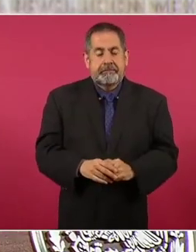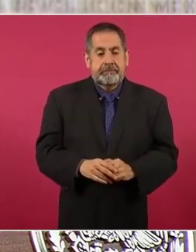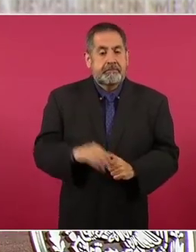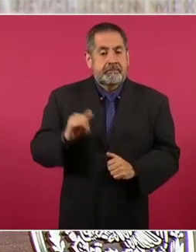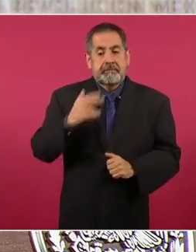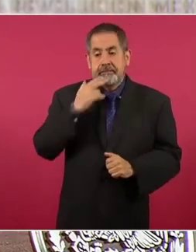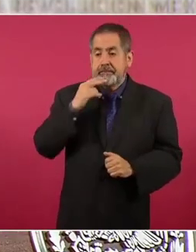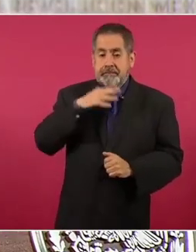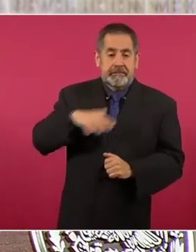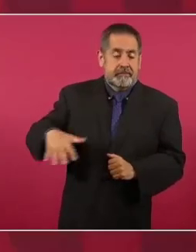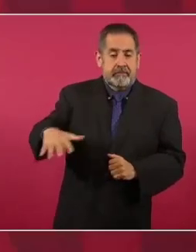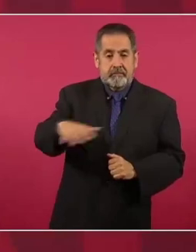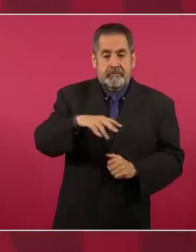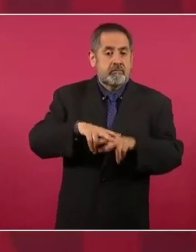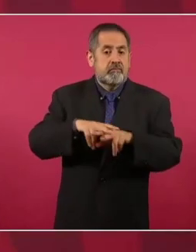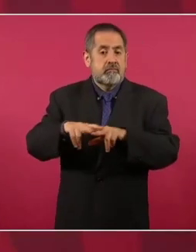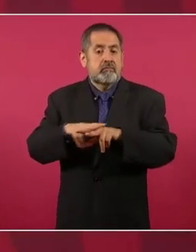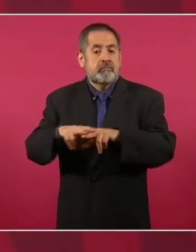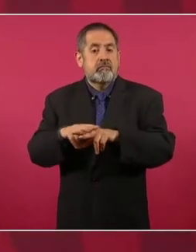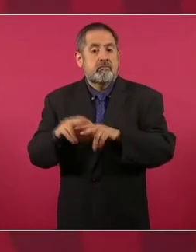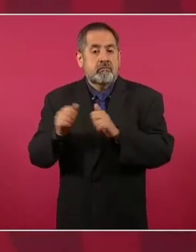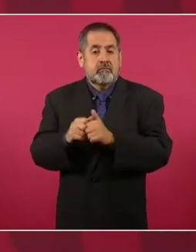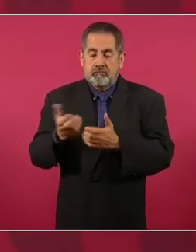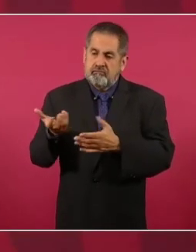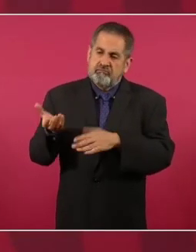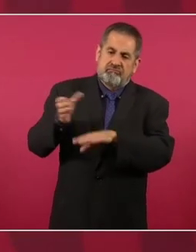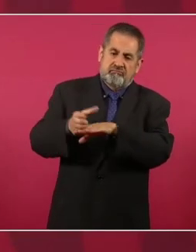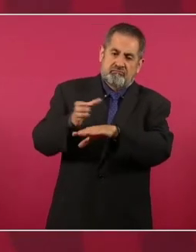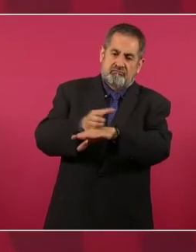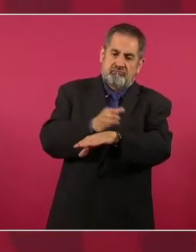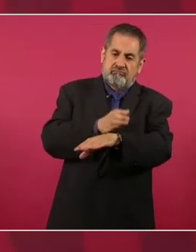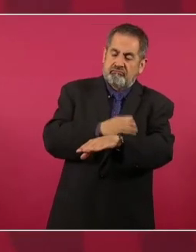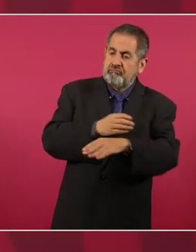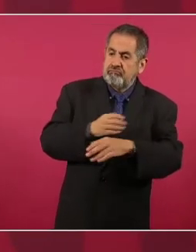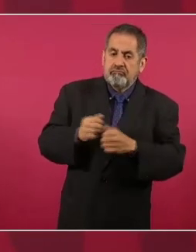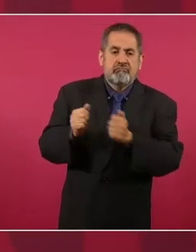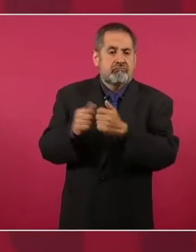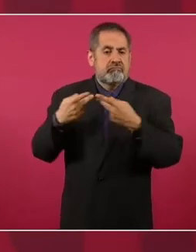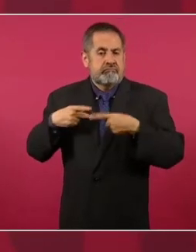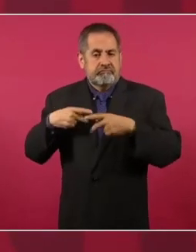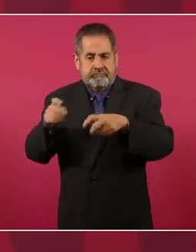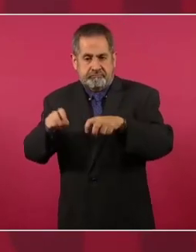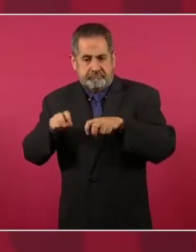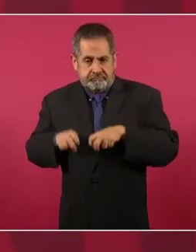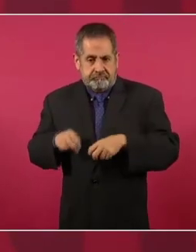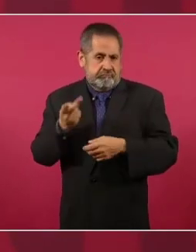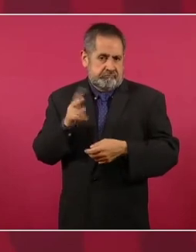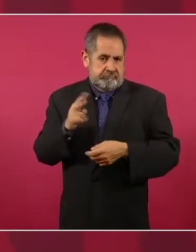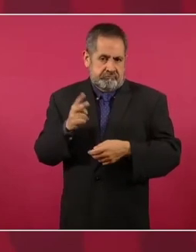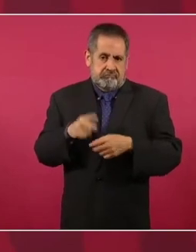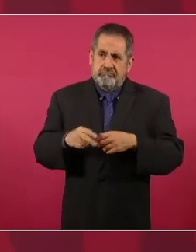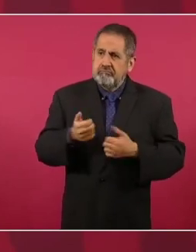utilizando el tren para la carga y el pasaje. Entonces, a la